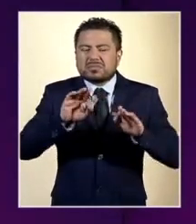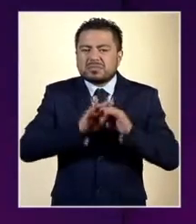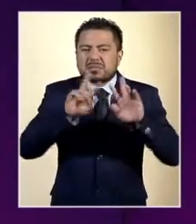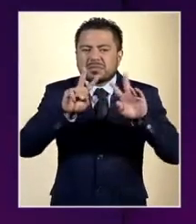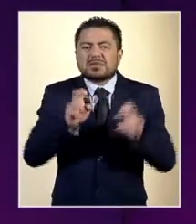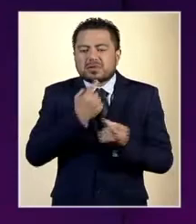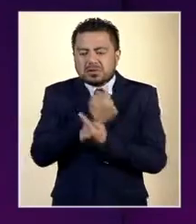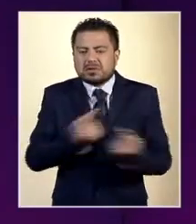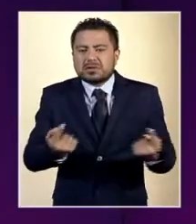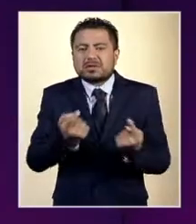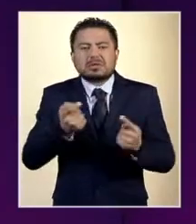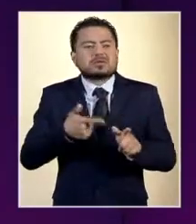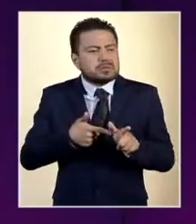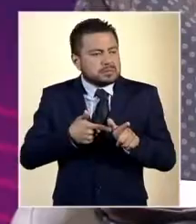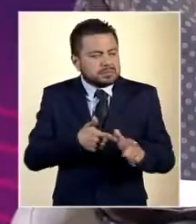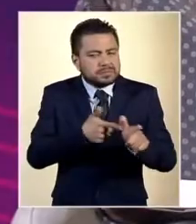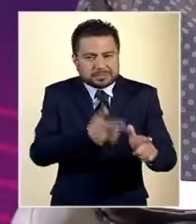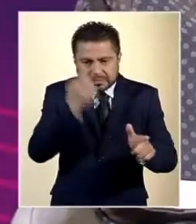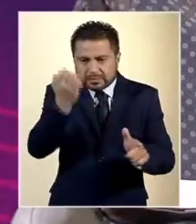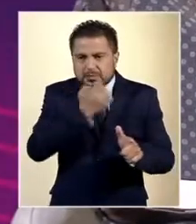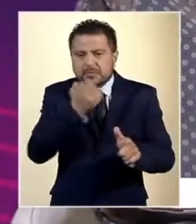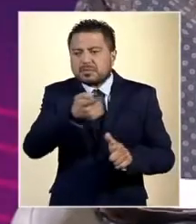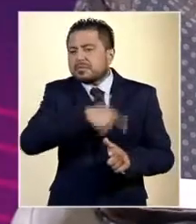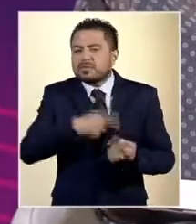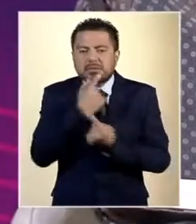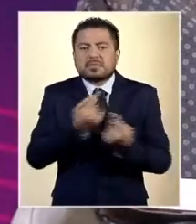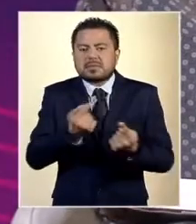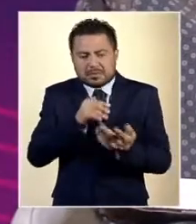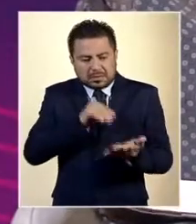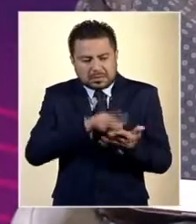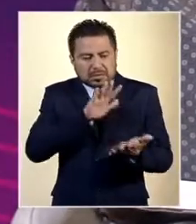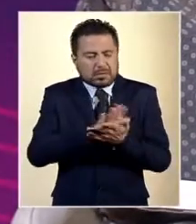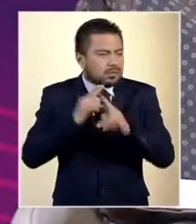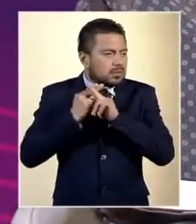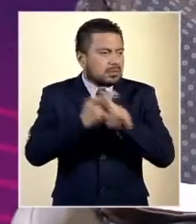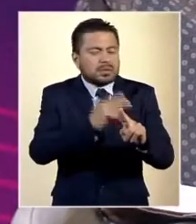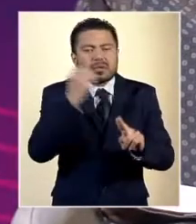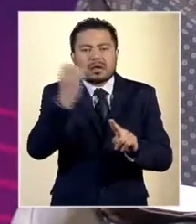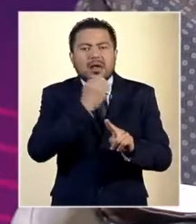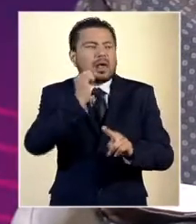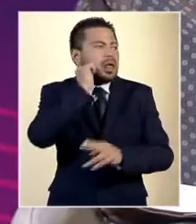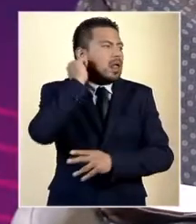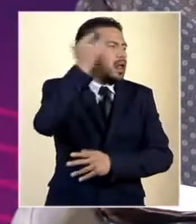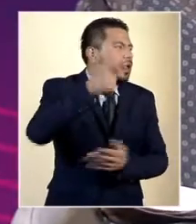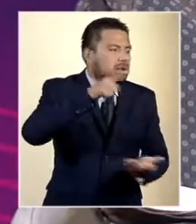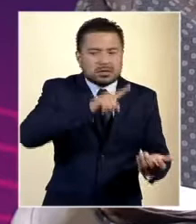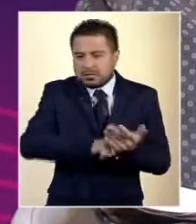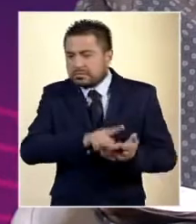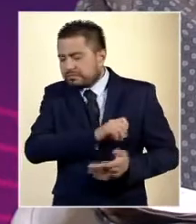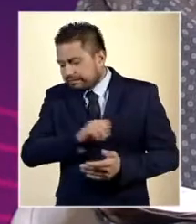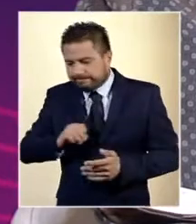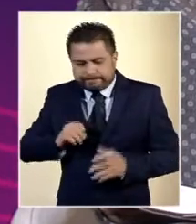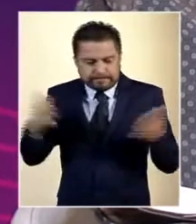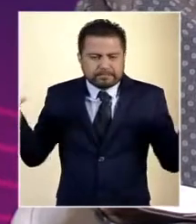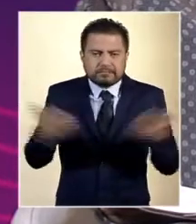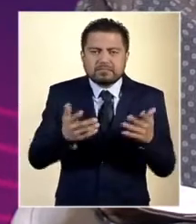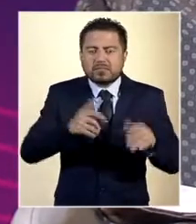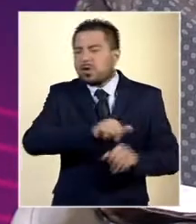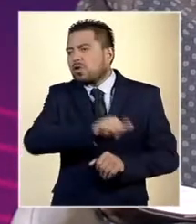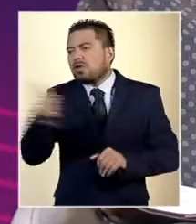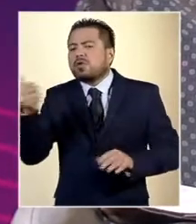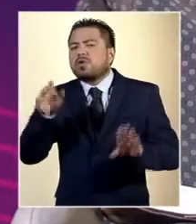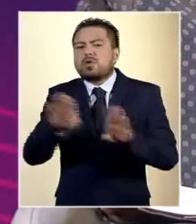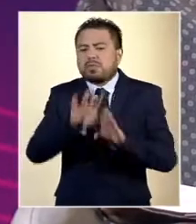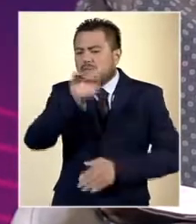los niños realmente sigan en la escuela, de que los niños estén en la escuela. Y yo creo que es algo que, por una parte, se debe de cumplir y por otra, extrapolarlo